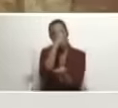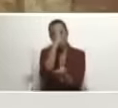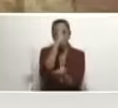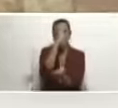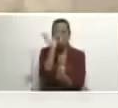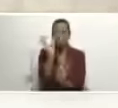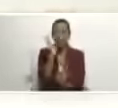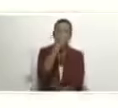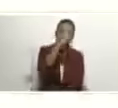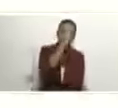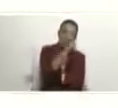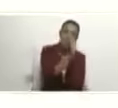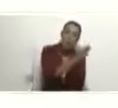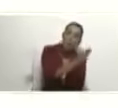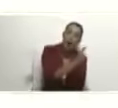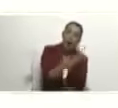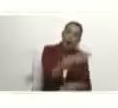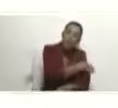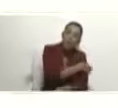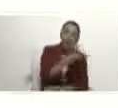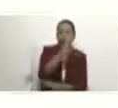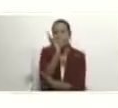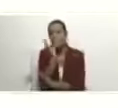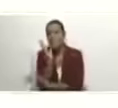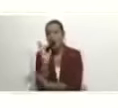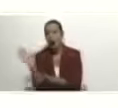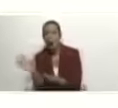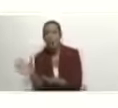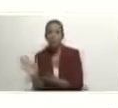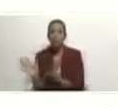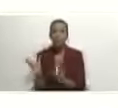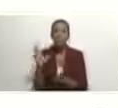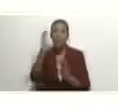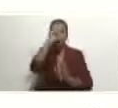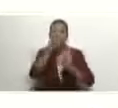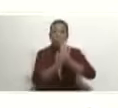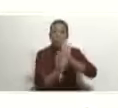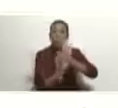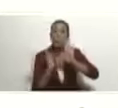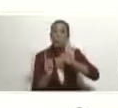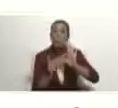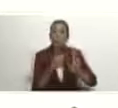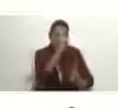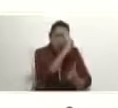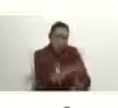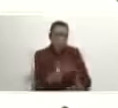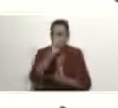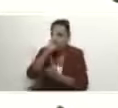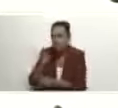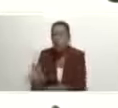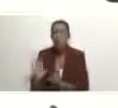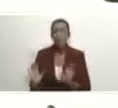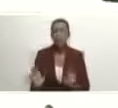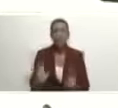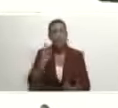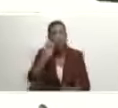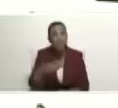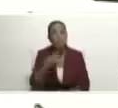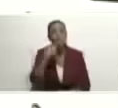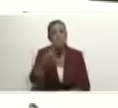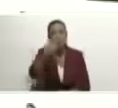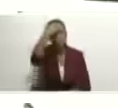la centroderecha, siempre en el marco de la Constitución. Es una de las cosas que tantas